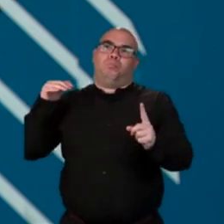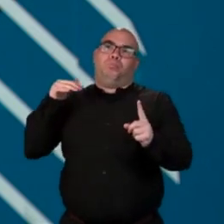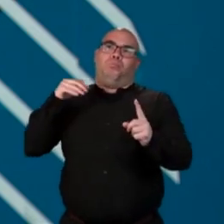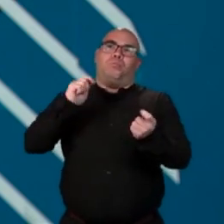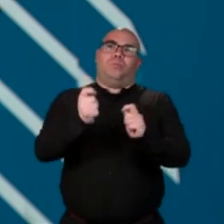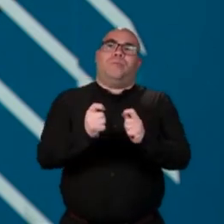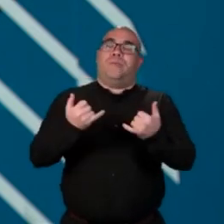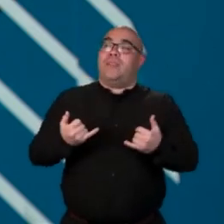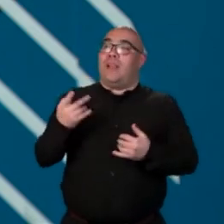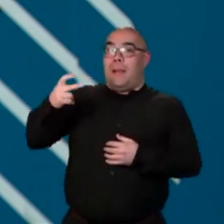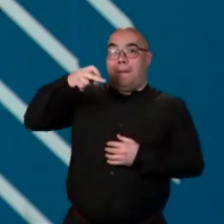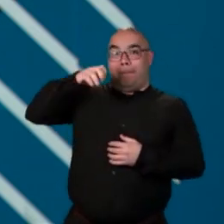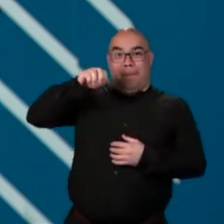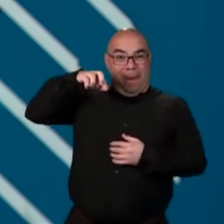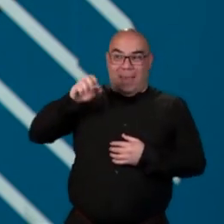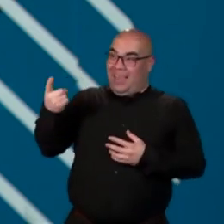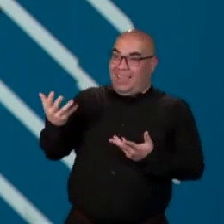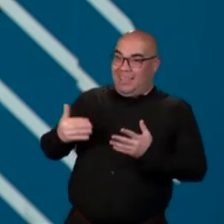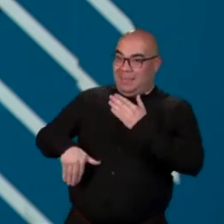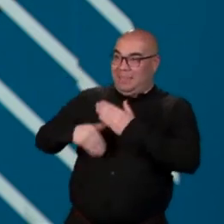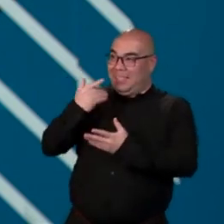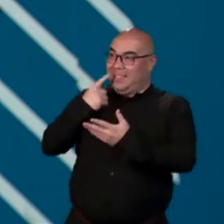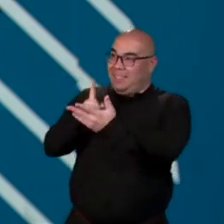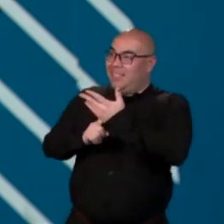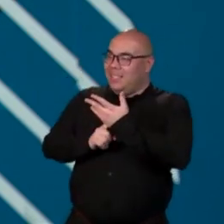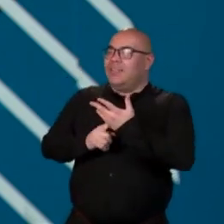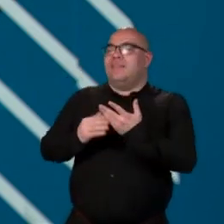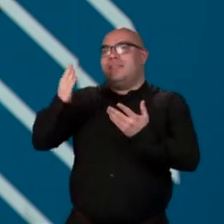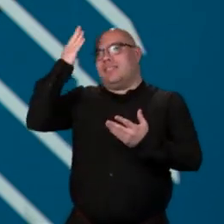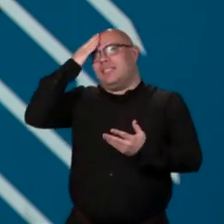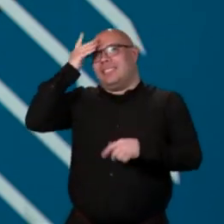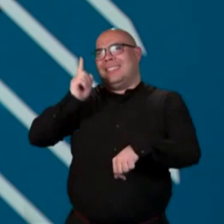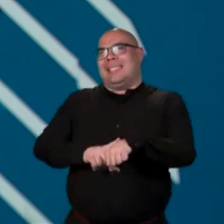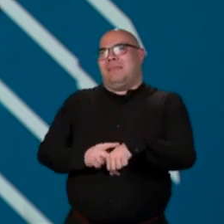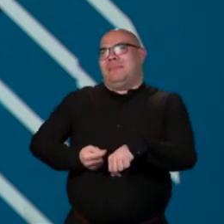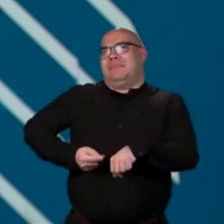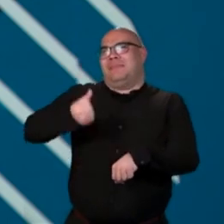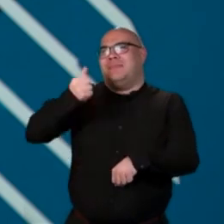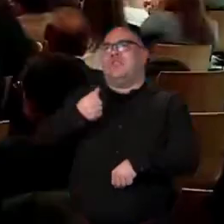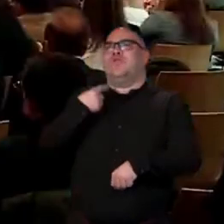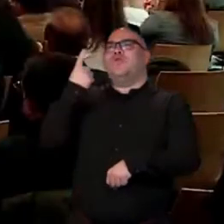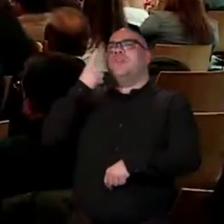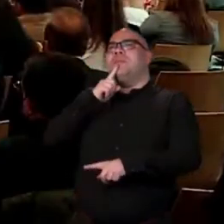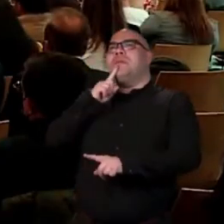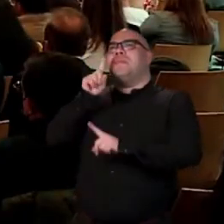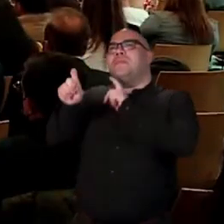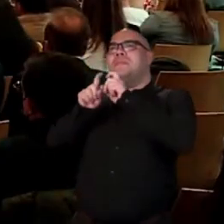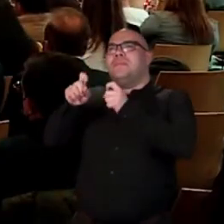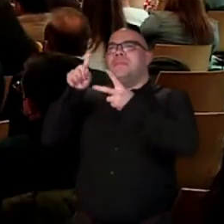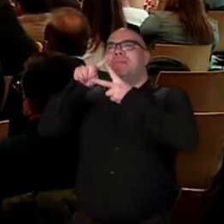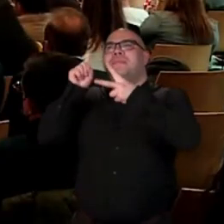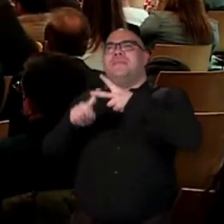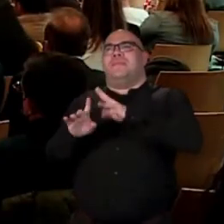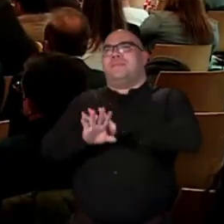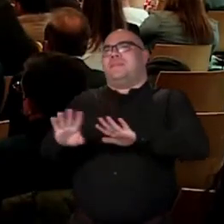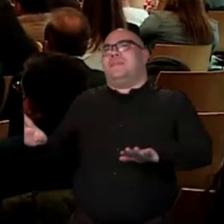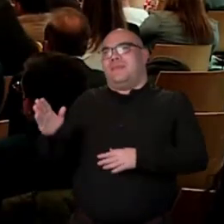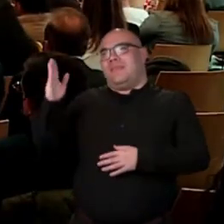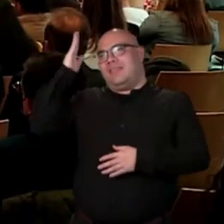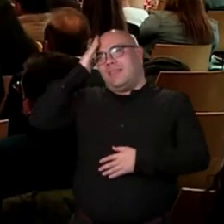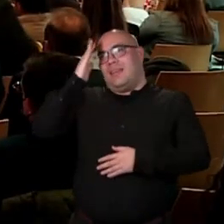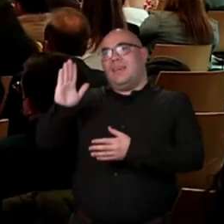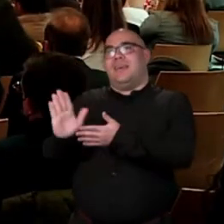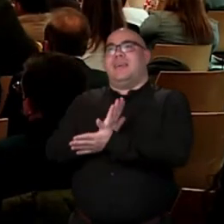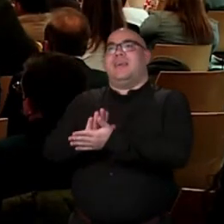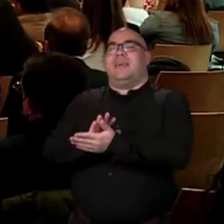vamos a comenzar contigo. Sabemos que tienes poco tiempo. Te voy a hacer dos preguntas para que puedas también